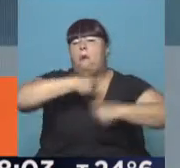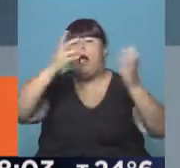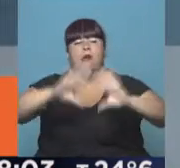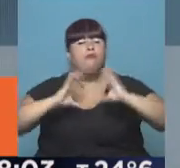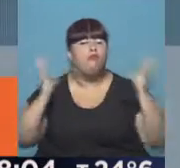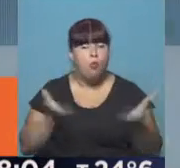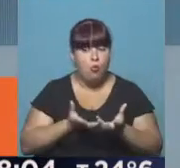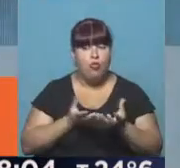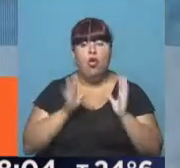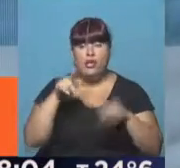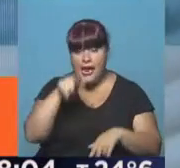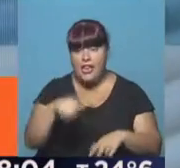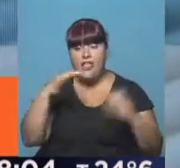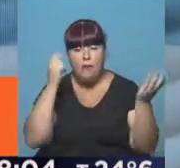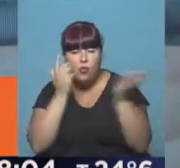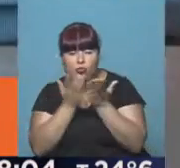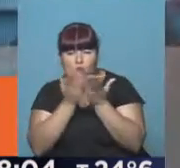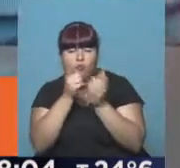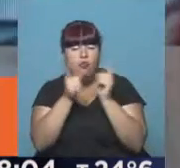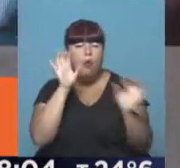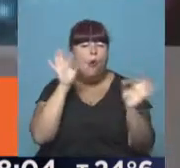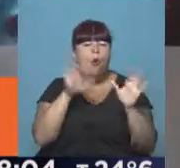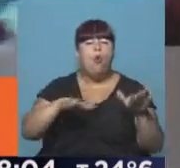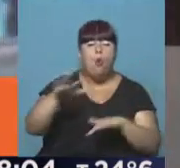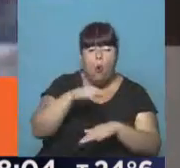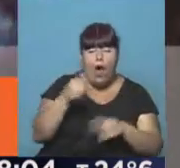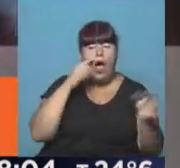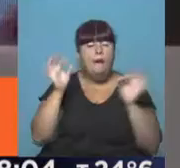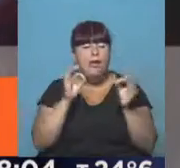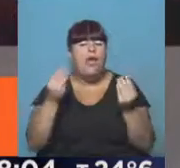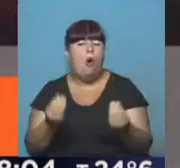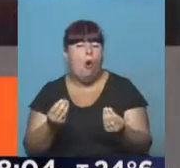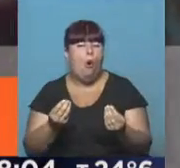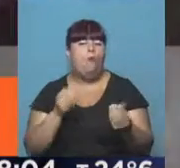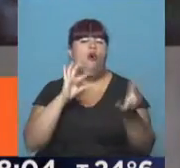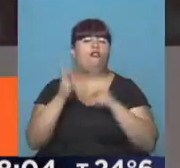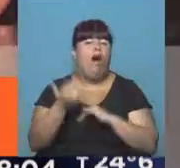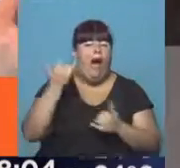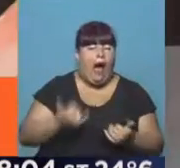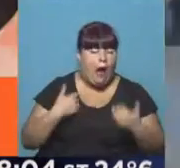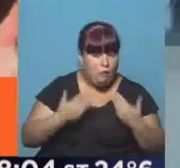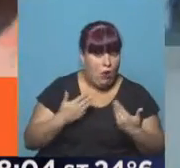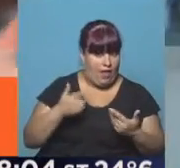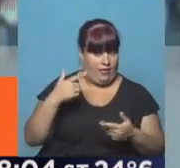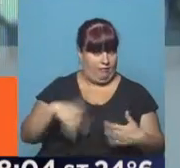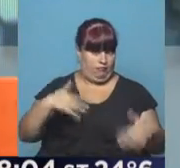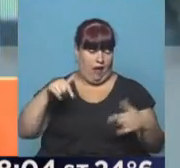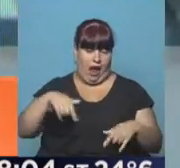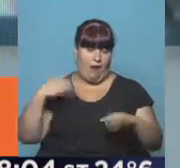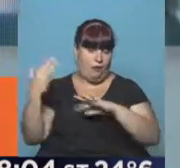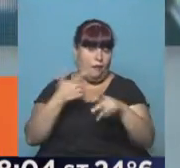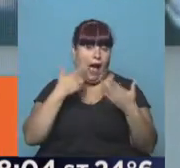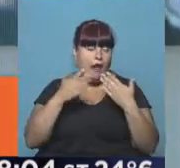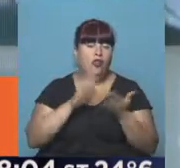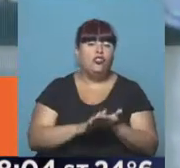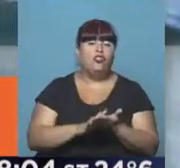del mundo entonces parece que estudiar los casos hay que ver los escenarios hay que ver qué condiciones tenemos algo que está muy en boga seguramente vamos a hablar